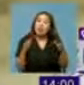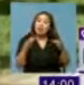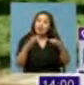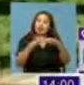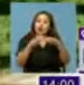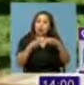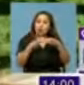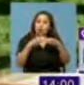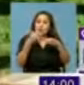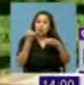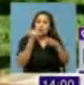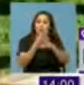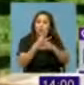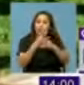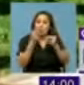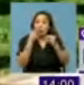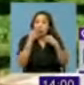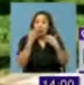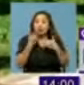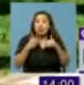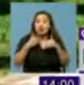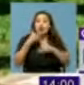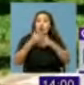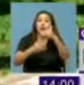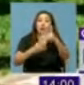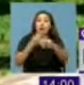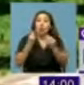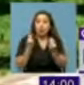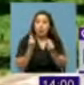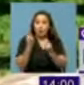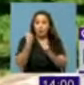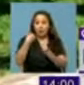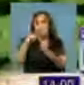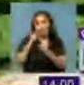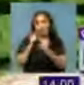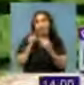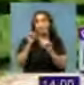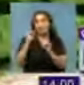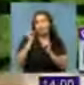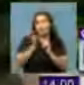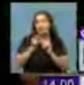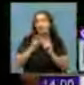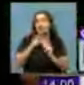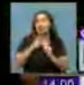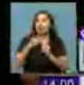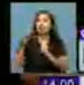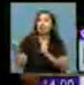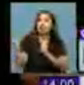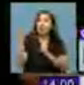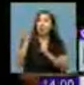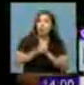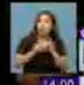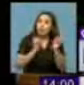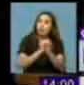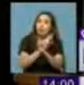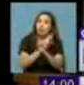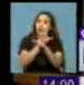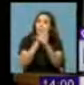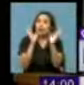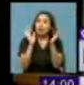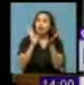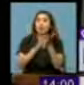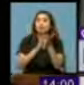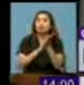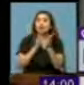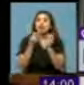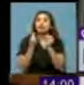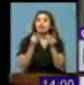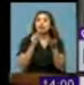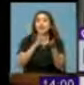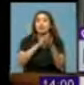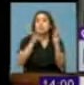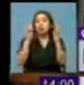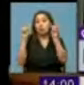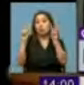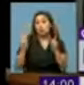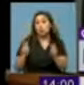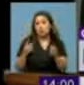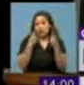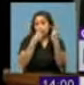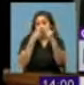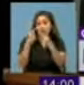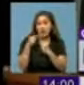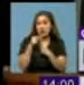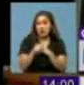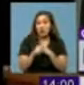reunión el resultado y bueno, tendremos que ver, pero sí hay voluntad de que aclare muchas cosas porque